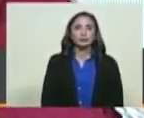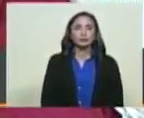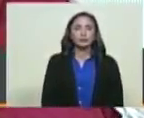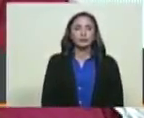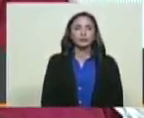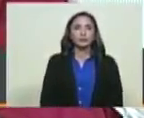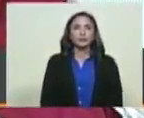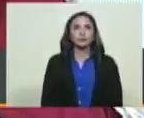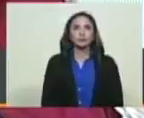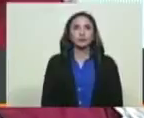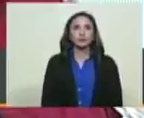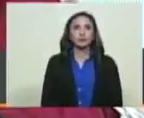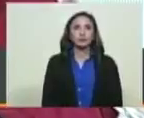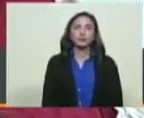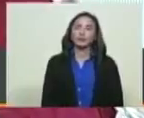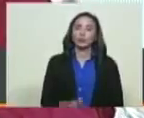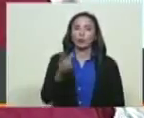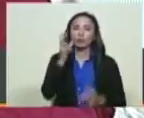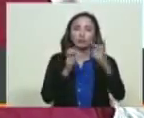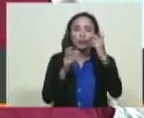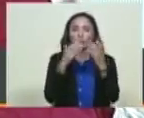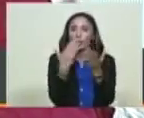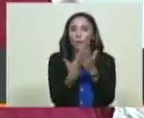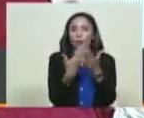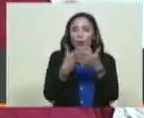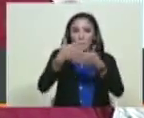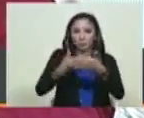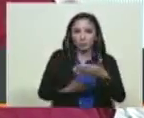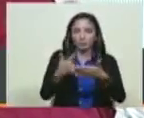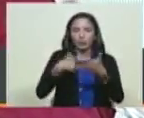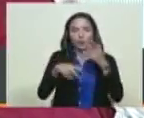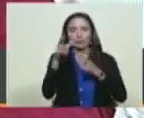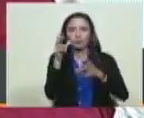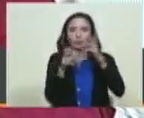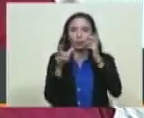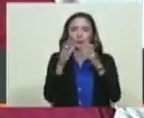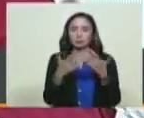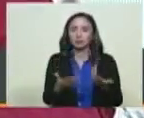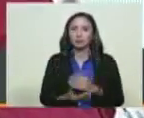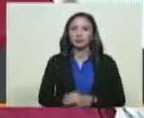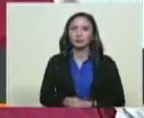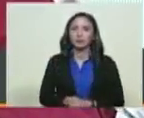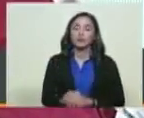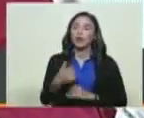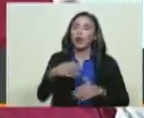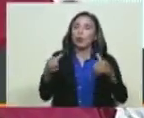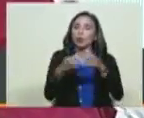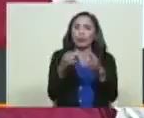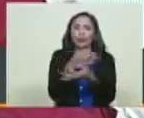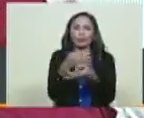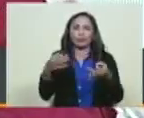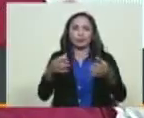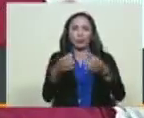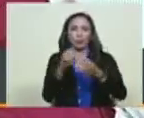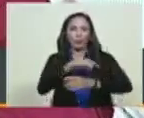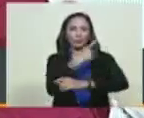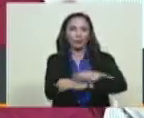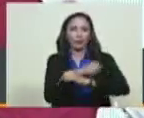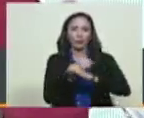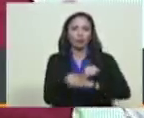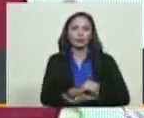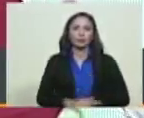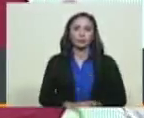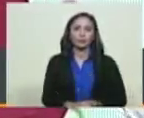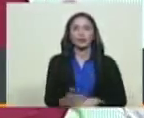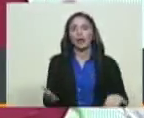y toma en cuenta su sugerencia tenemos un poderoso equipo dirigido por nuestro